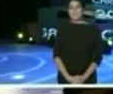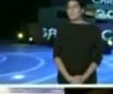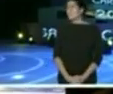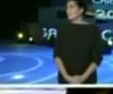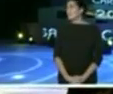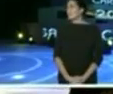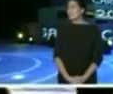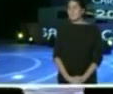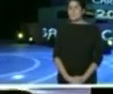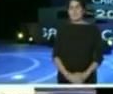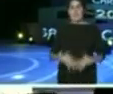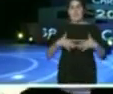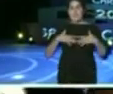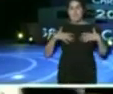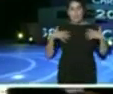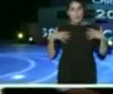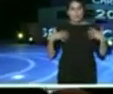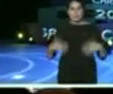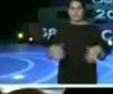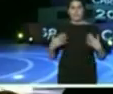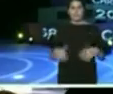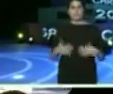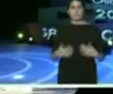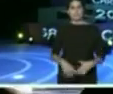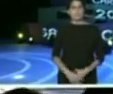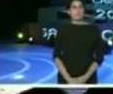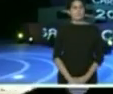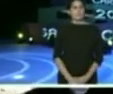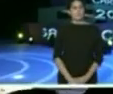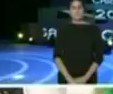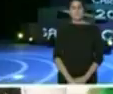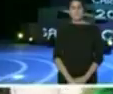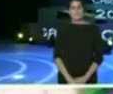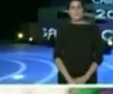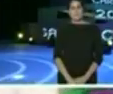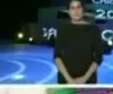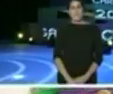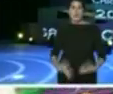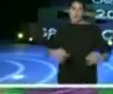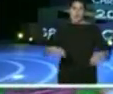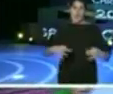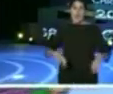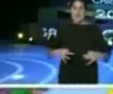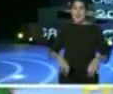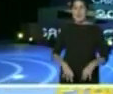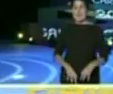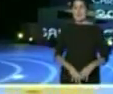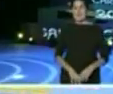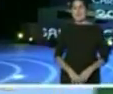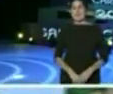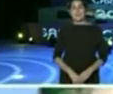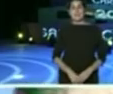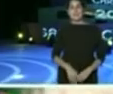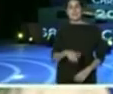Porque la emoción, desde luego. Y las felicitaciones les invade. Resto de Murgas también, es normal. Gladys de León, arropada